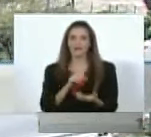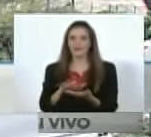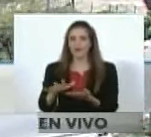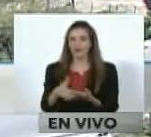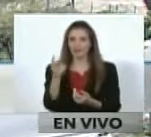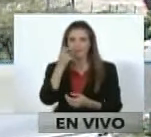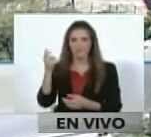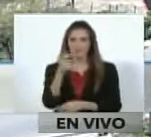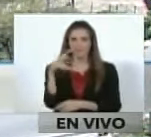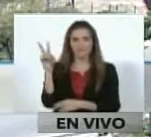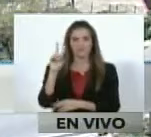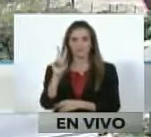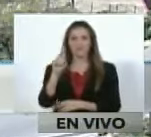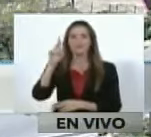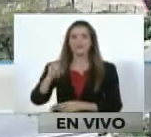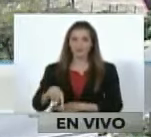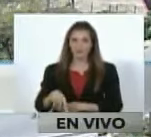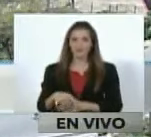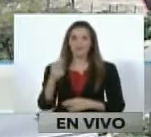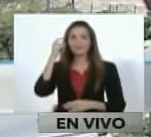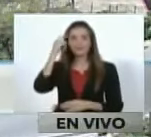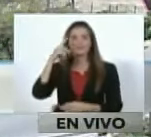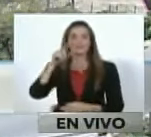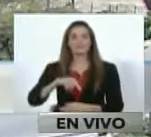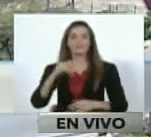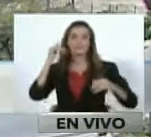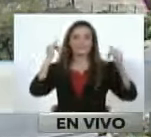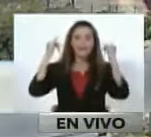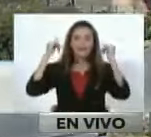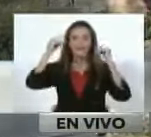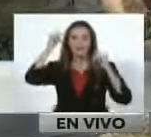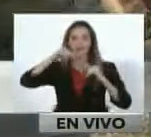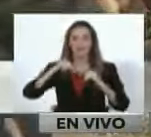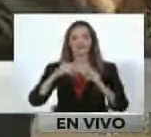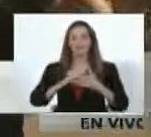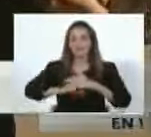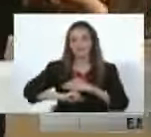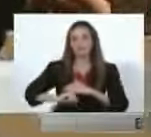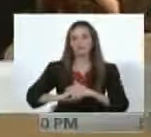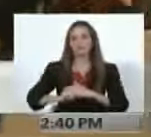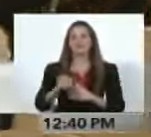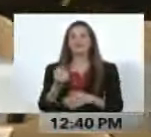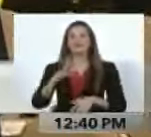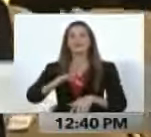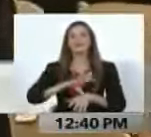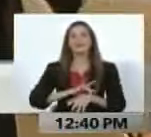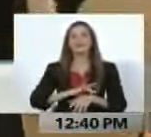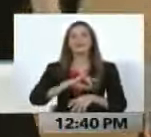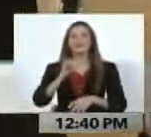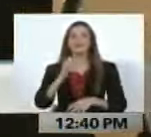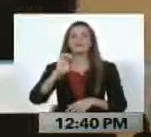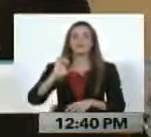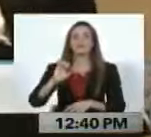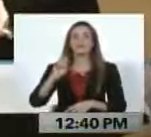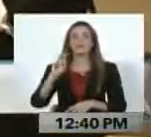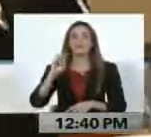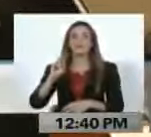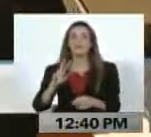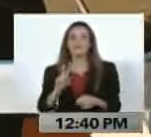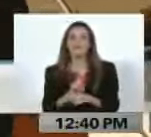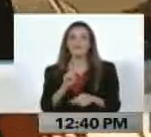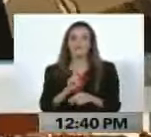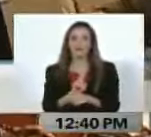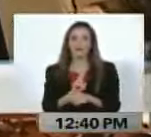pueblo venezolano, es un día también para celebrar hoy el natalicio del doctor José María Vargas,